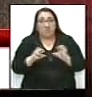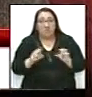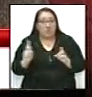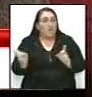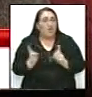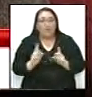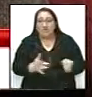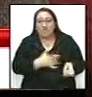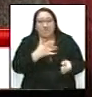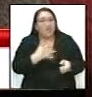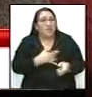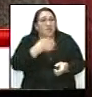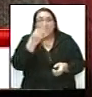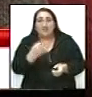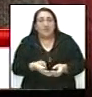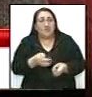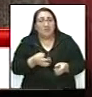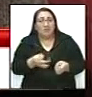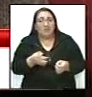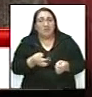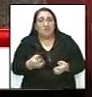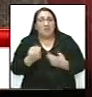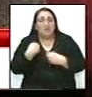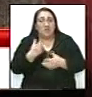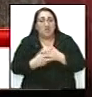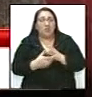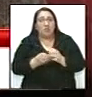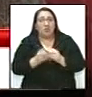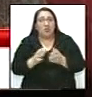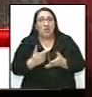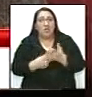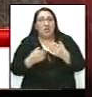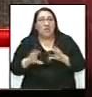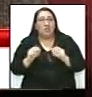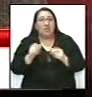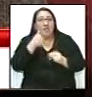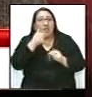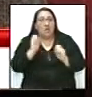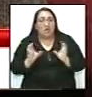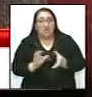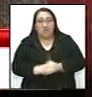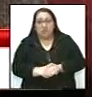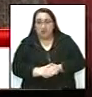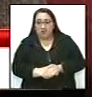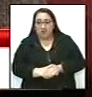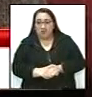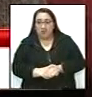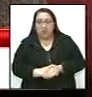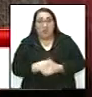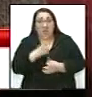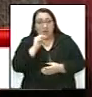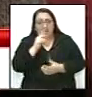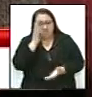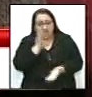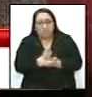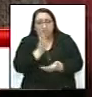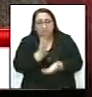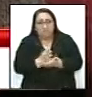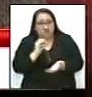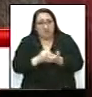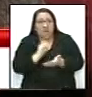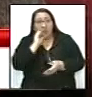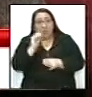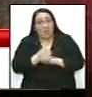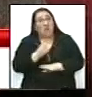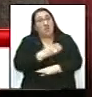se siente real y efectivamente representada en las condiciones que se ha estado hablando el día de ayer. Hay que ser categórico y le ponemos en autos,